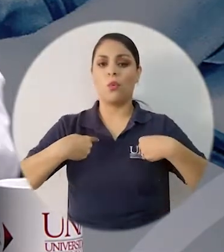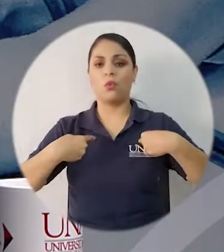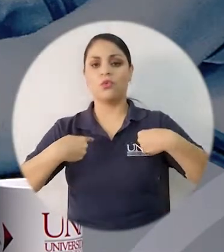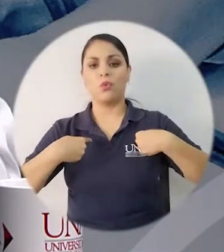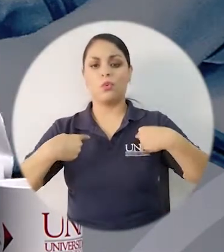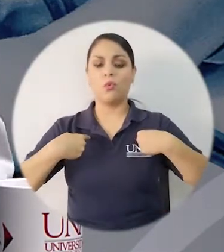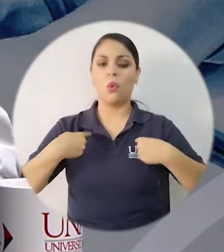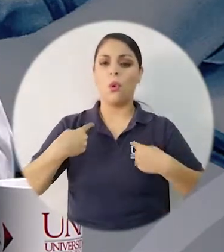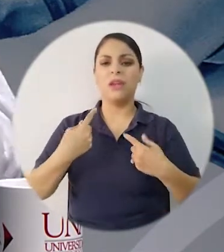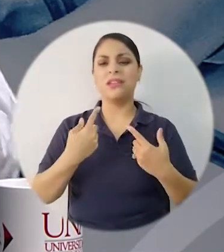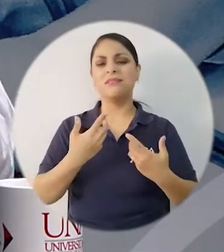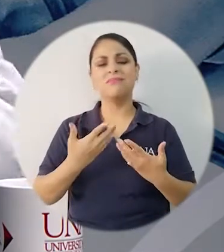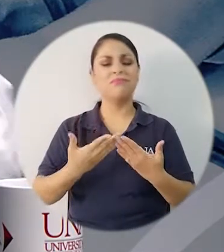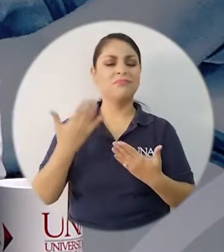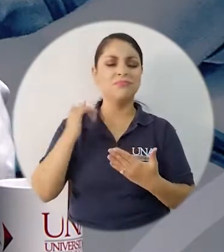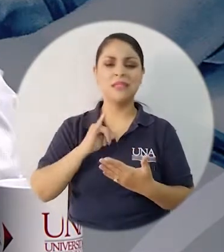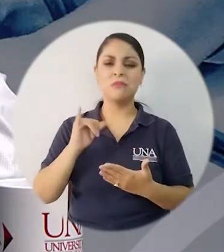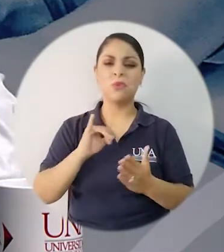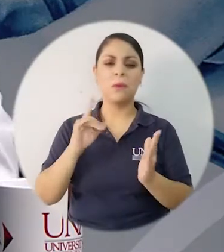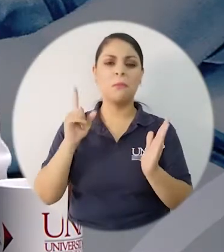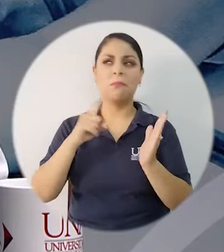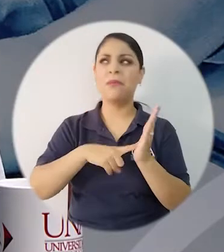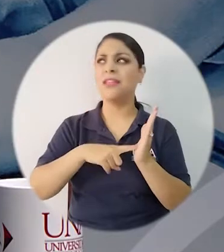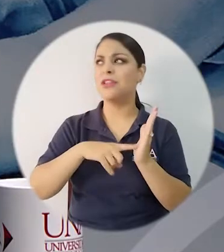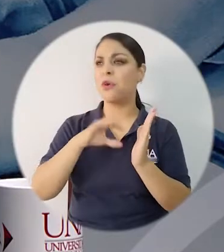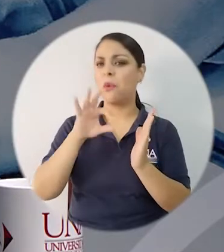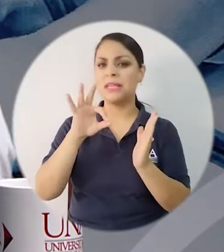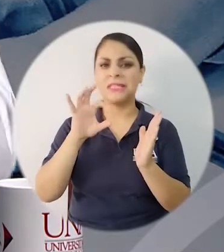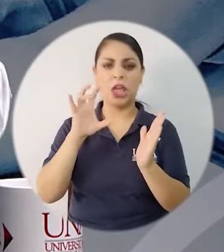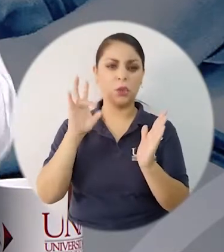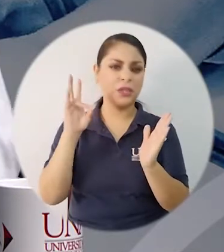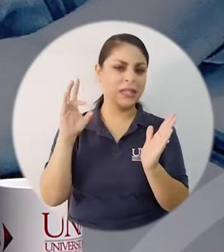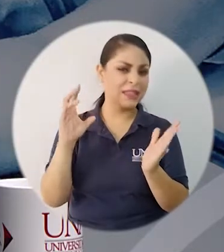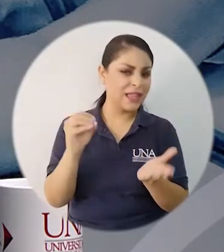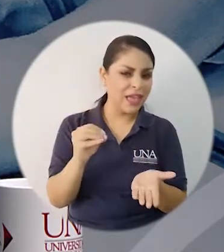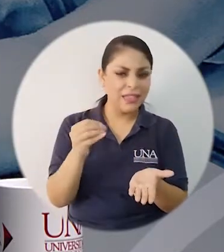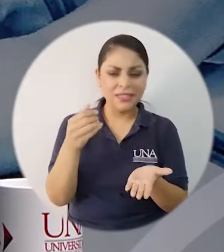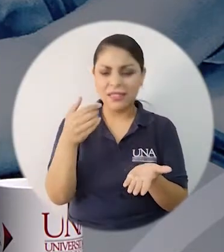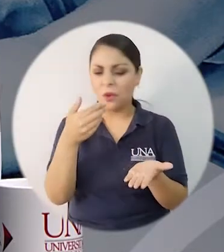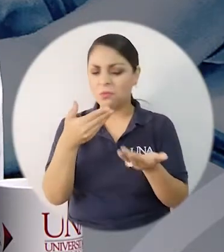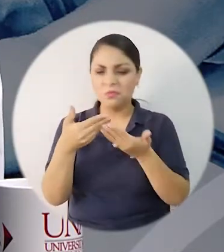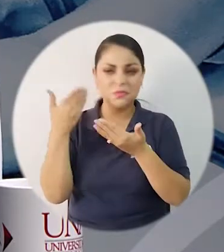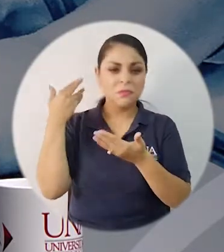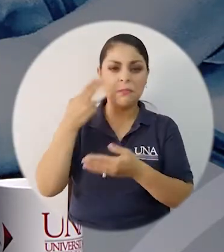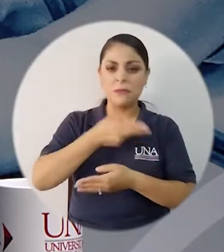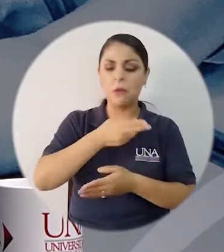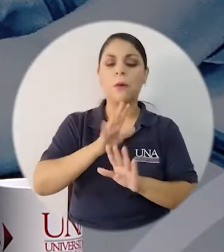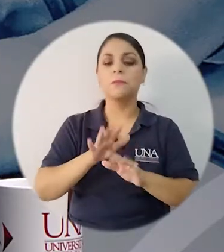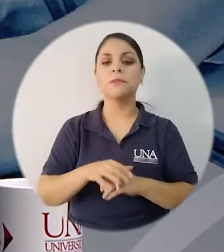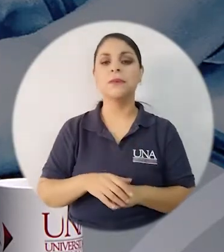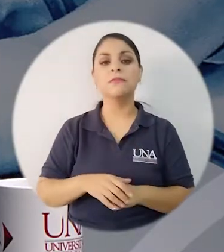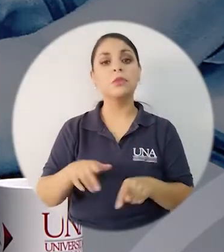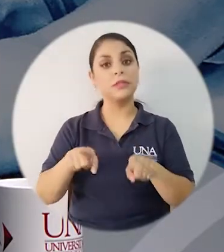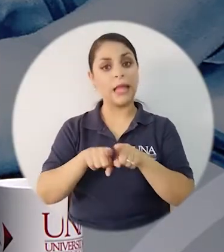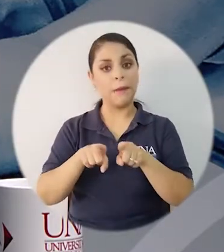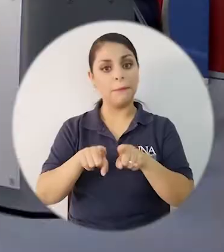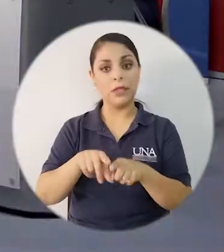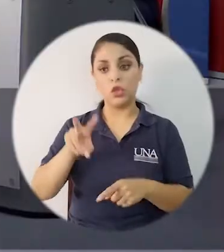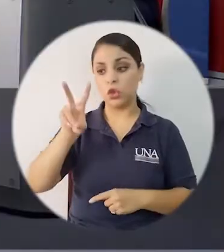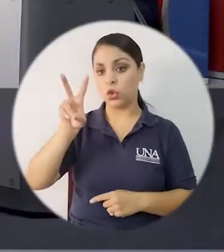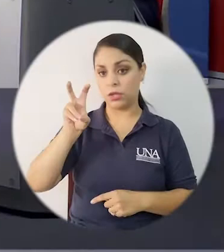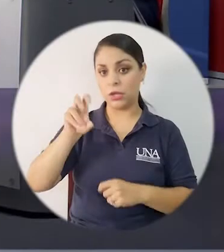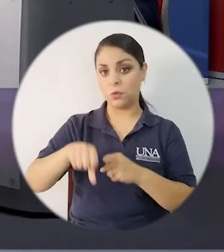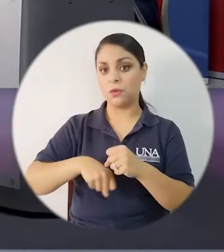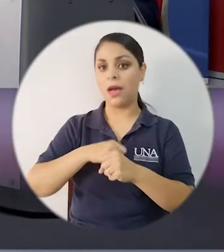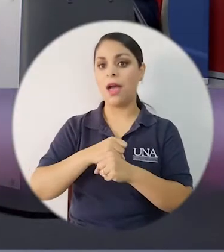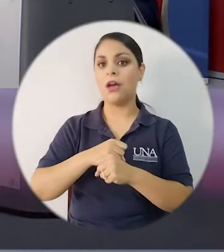¿verdad?, y repite lo mismo, desde hace 1970 o desde 1900 está repitiendo lo mismo, ¿verdad? Pero también